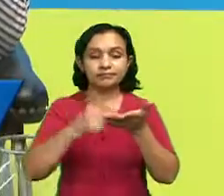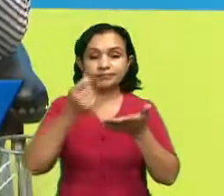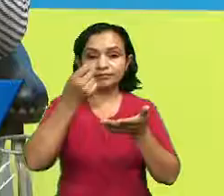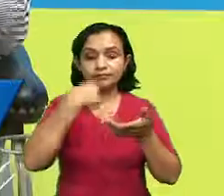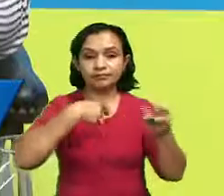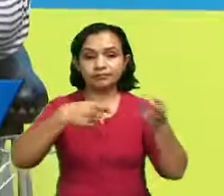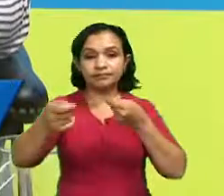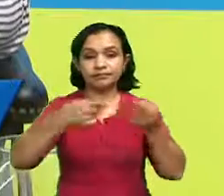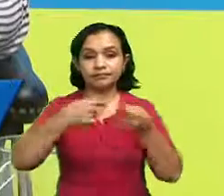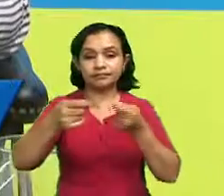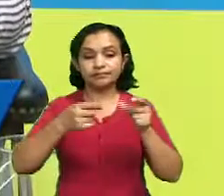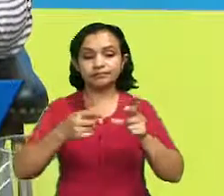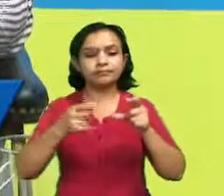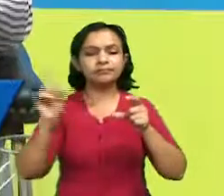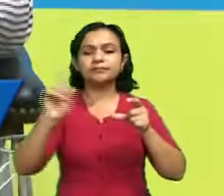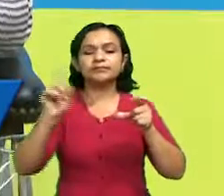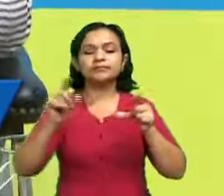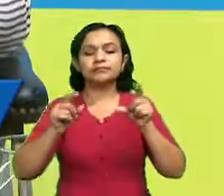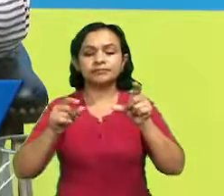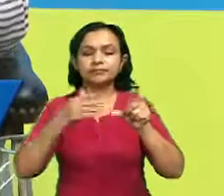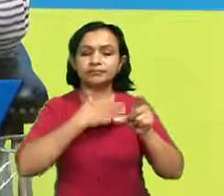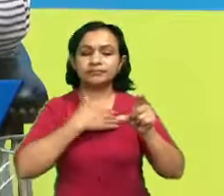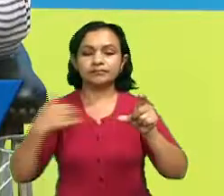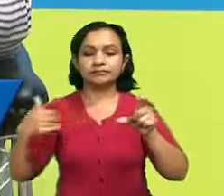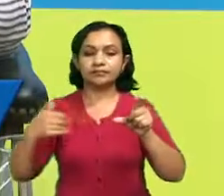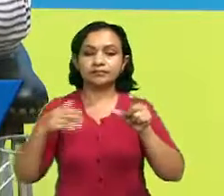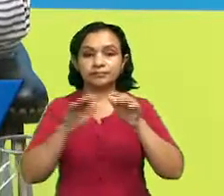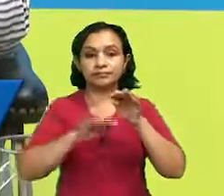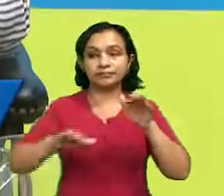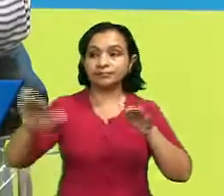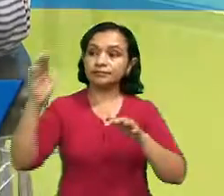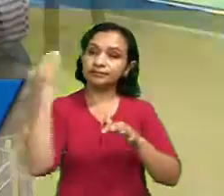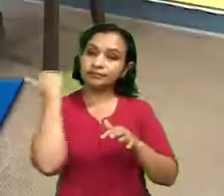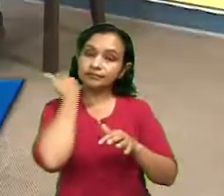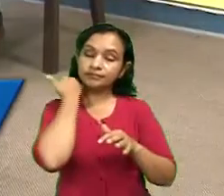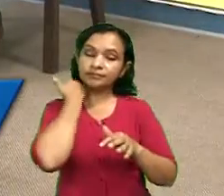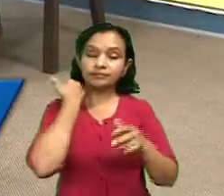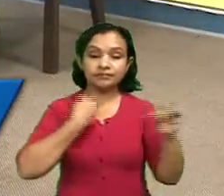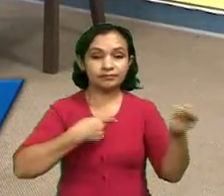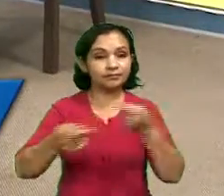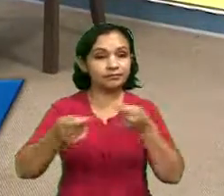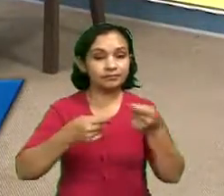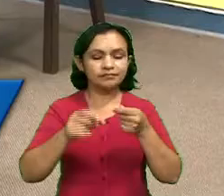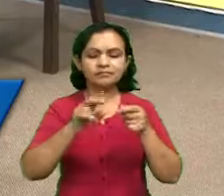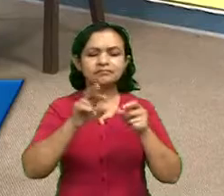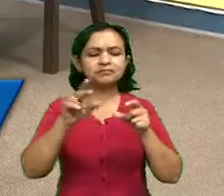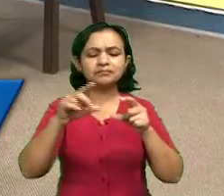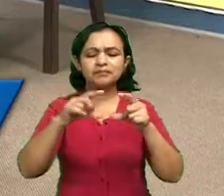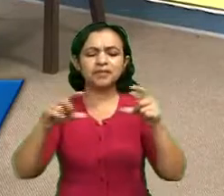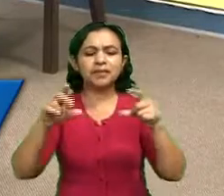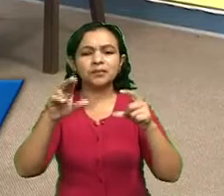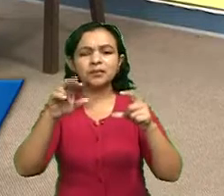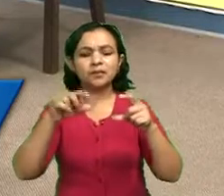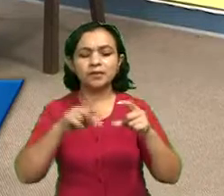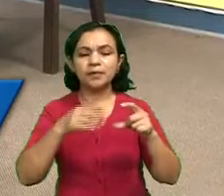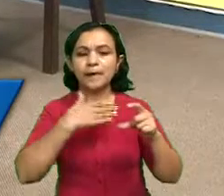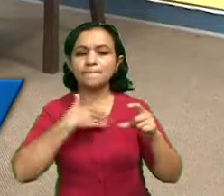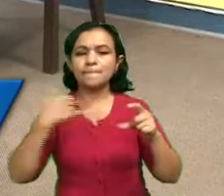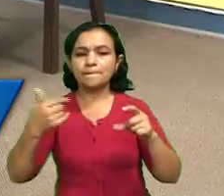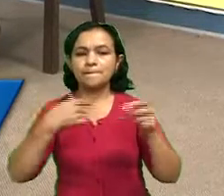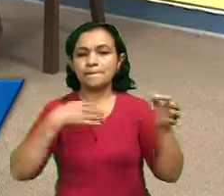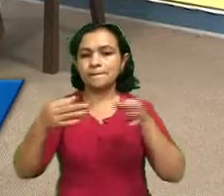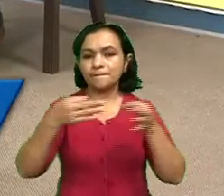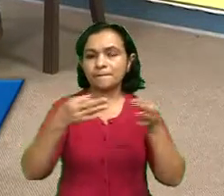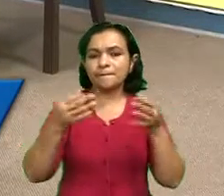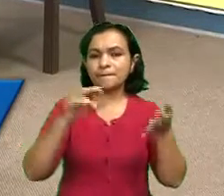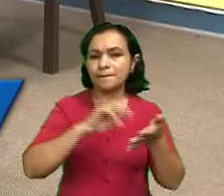vender le dice, no, lleva este, es lo mismo. Es el laboratorio más caro. Sí, es lo mismo, el mismo efecto te va a hacer. Sí. Ahora, ¿qué